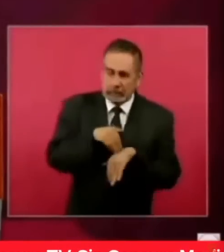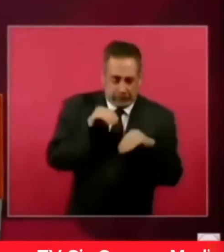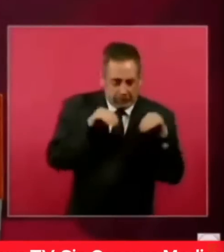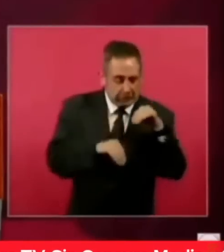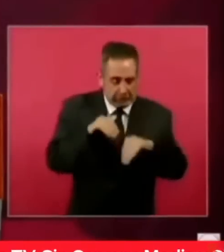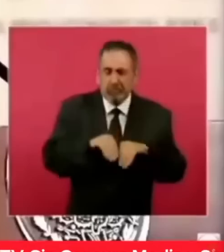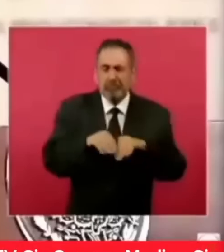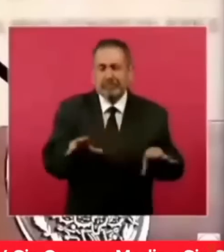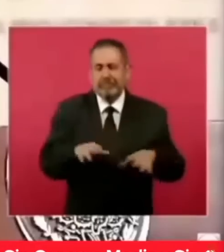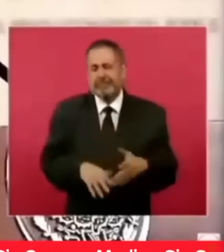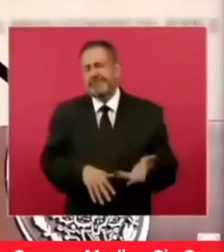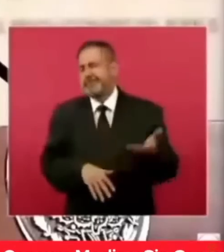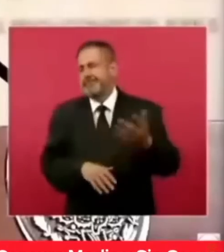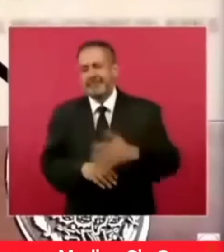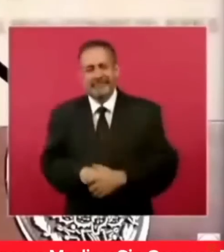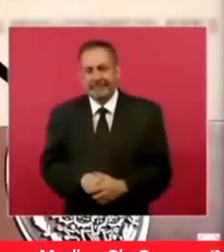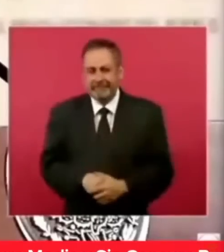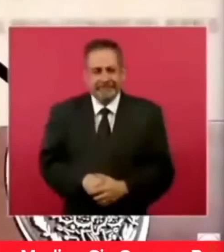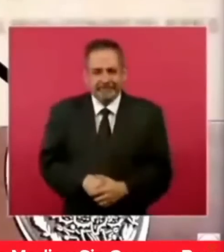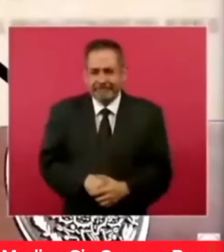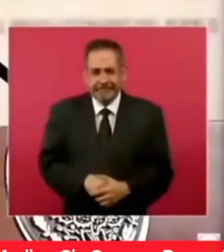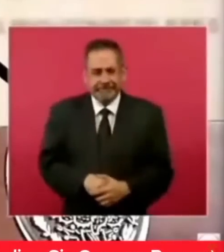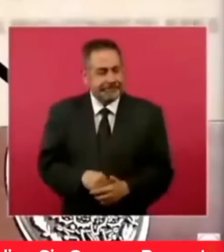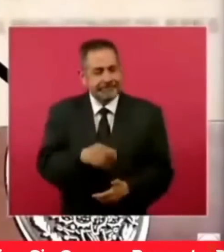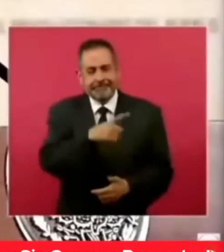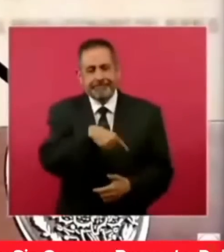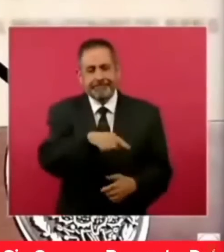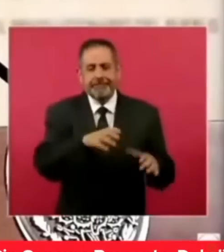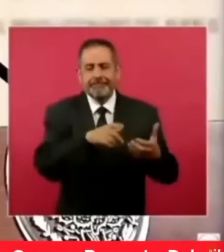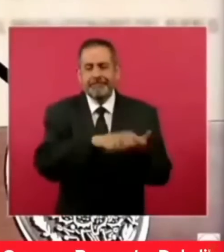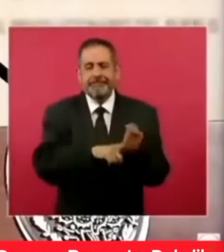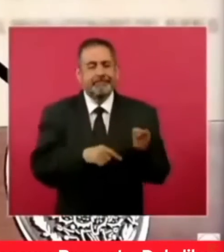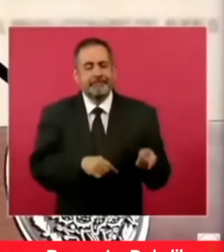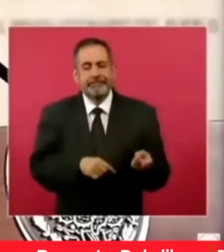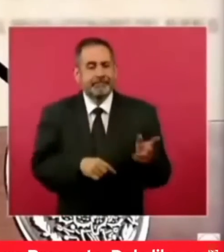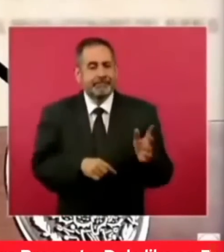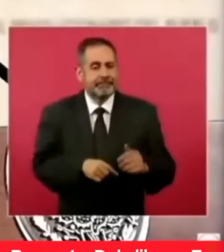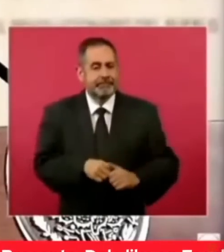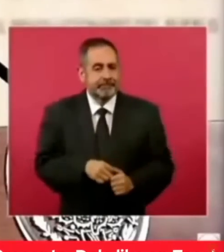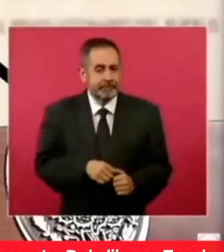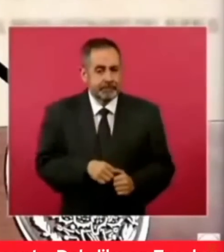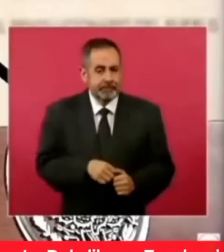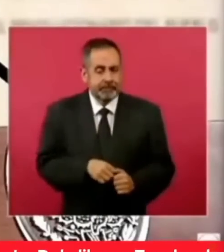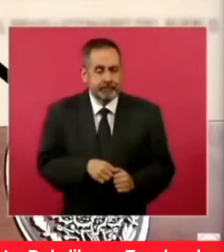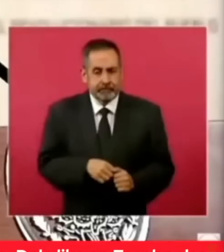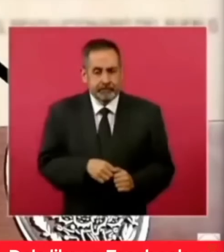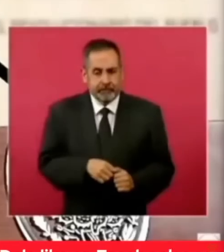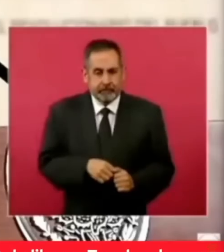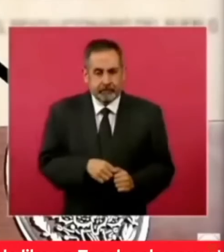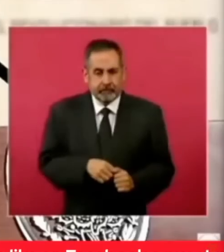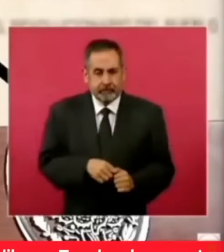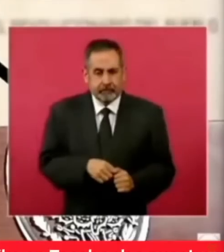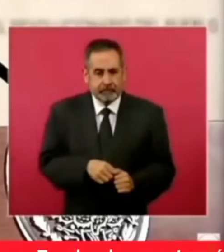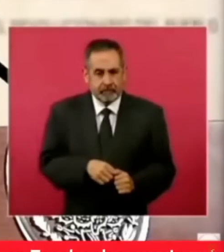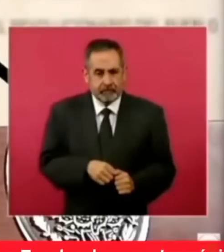O sea, porque son, pues,